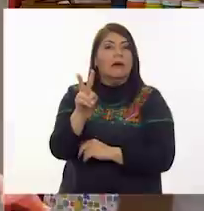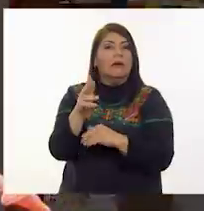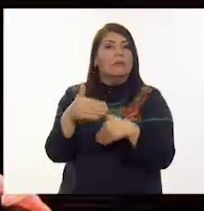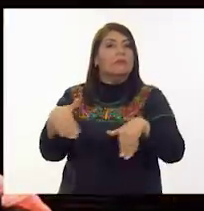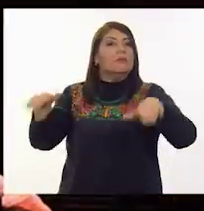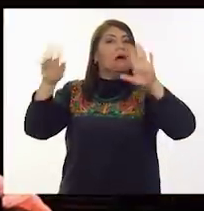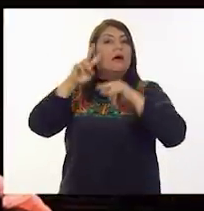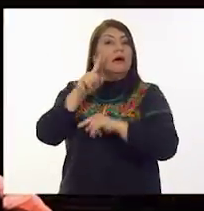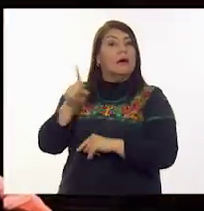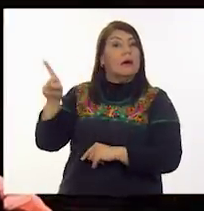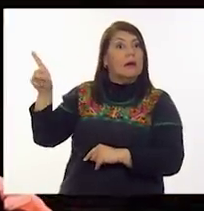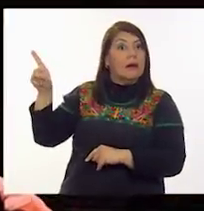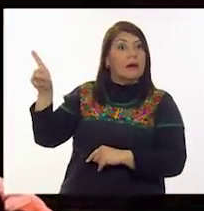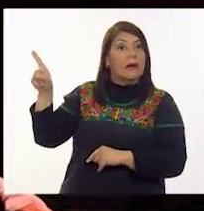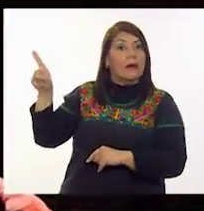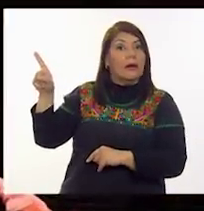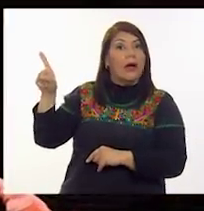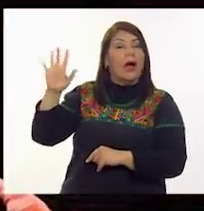volar.